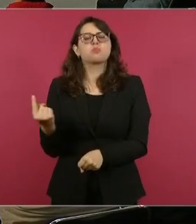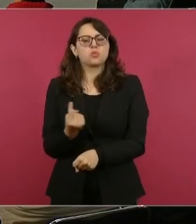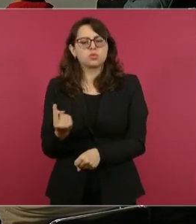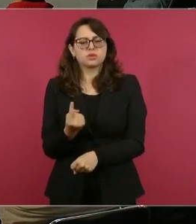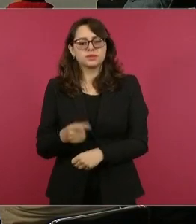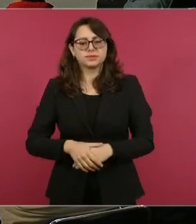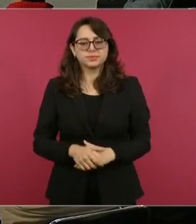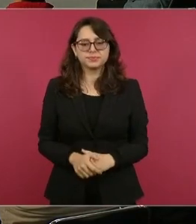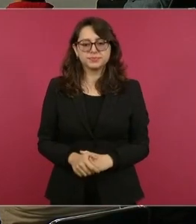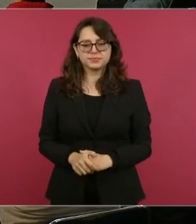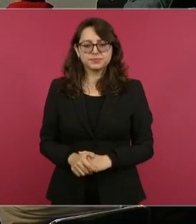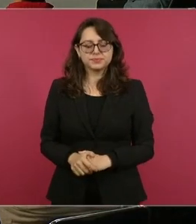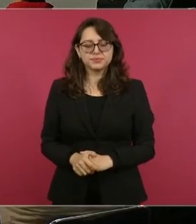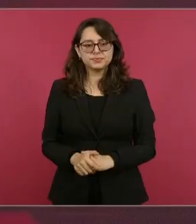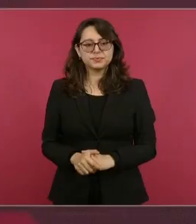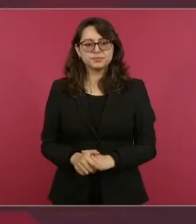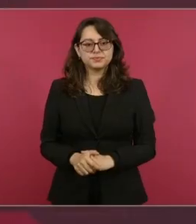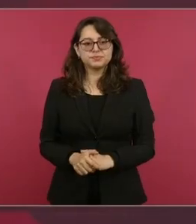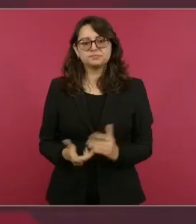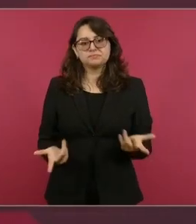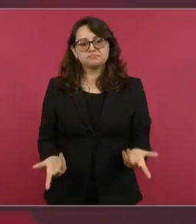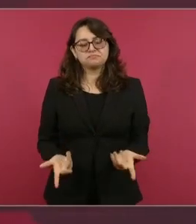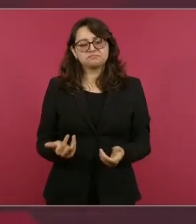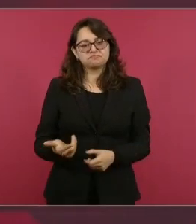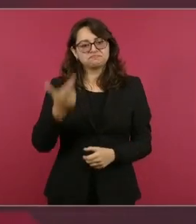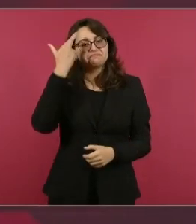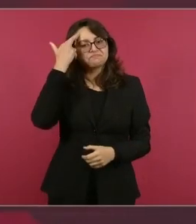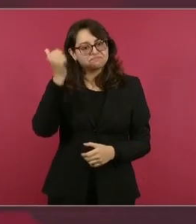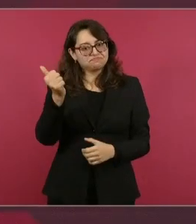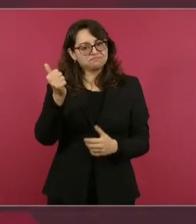la Defensa, por varias razones.